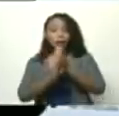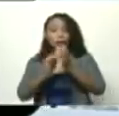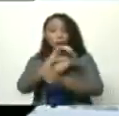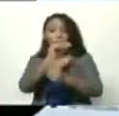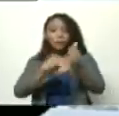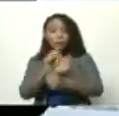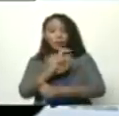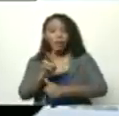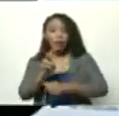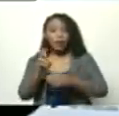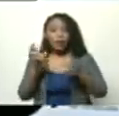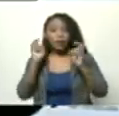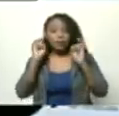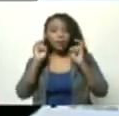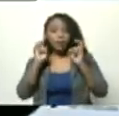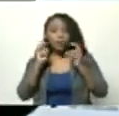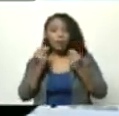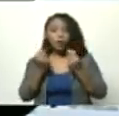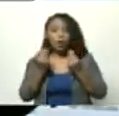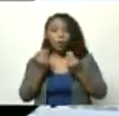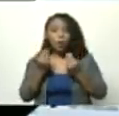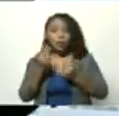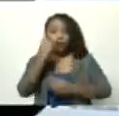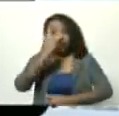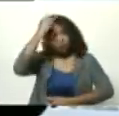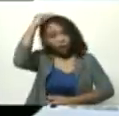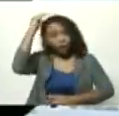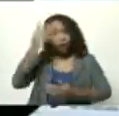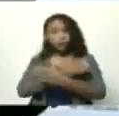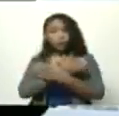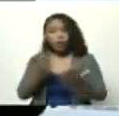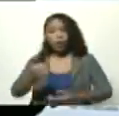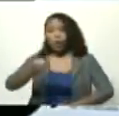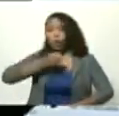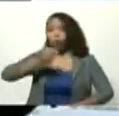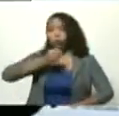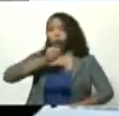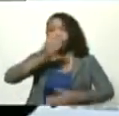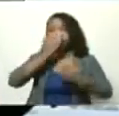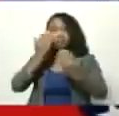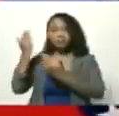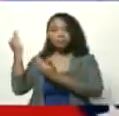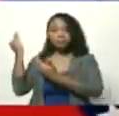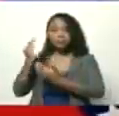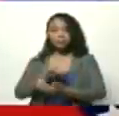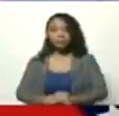vicepresidente sectorial para el área económica, Tarek El Aissami, ofrece importantes declaraciones. Vamos a escuchar.